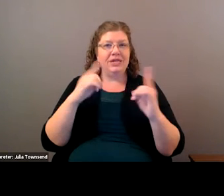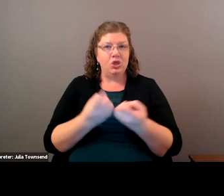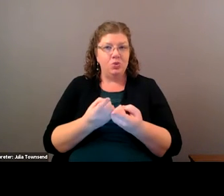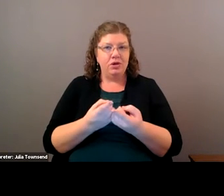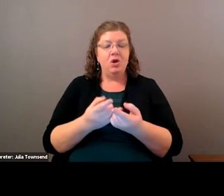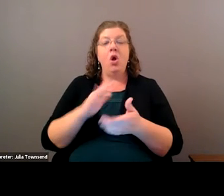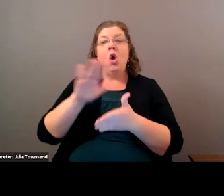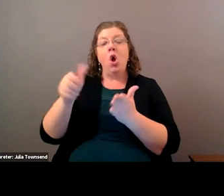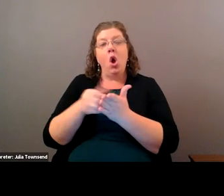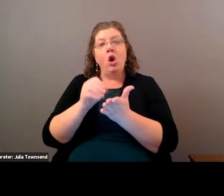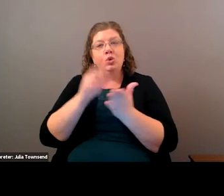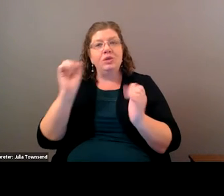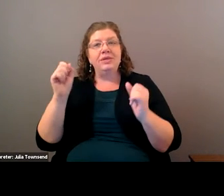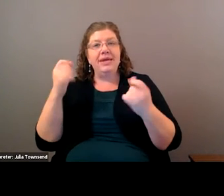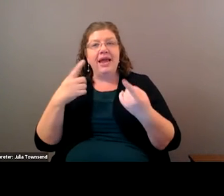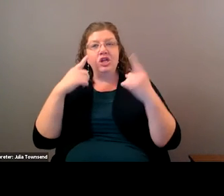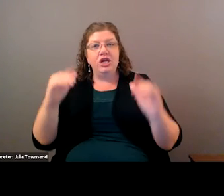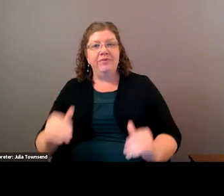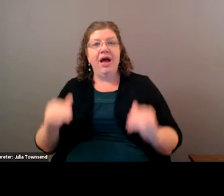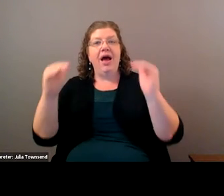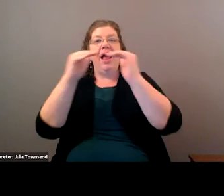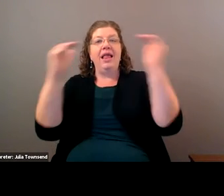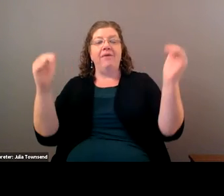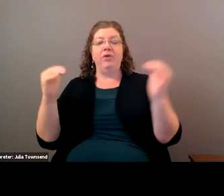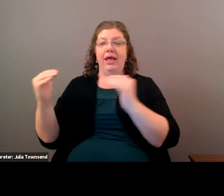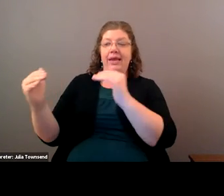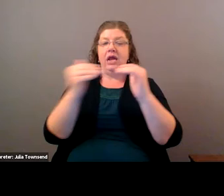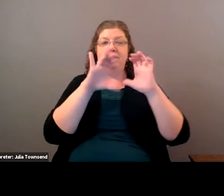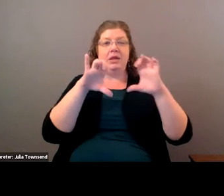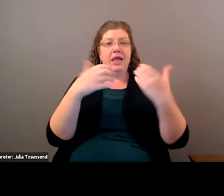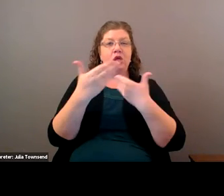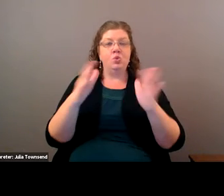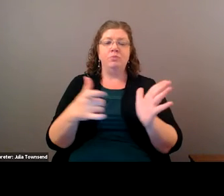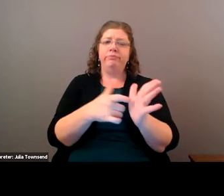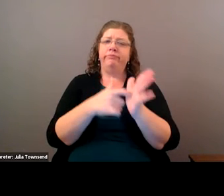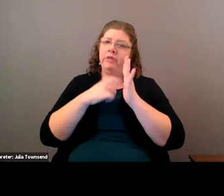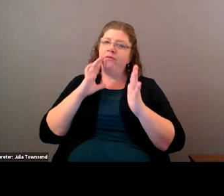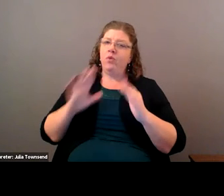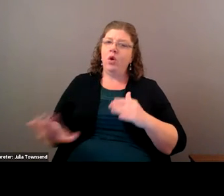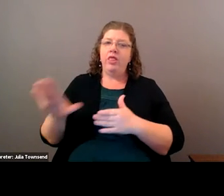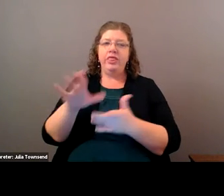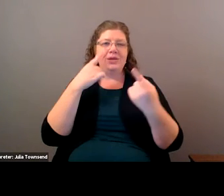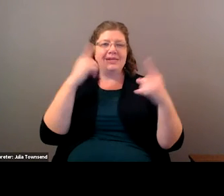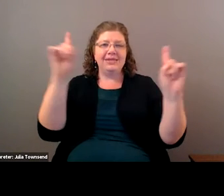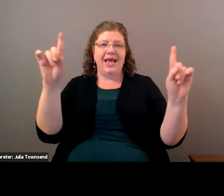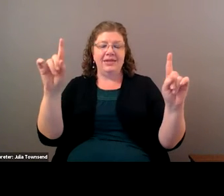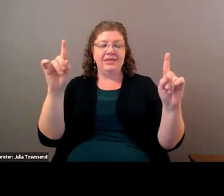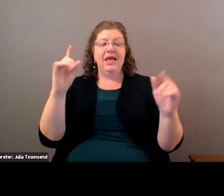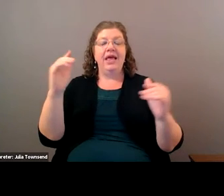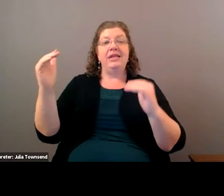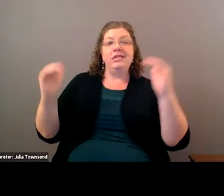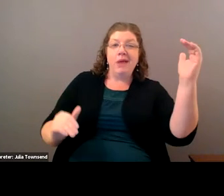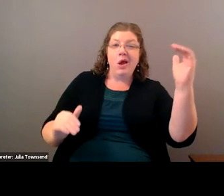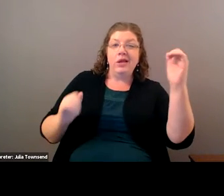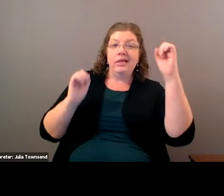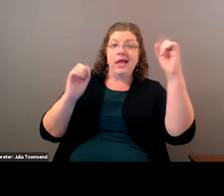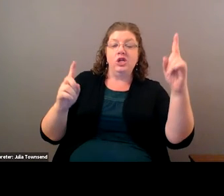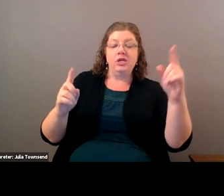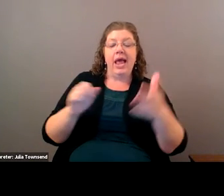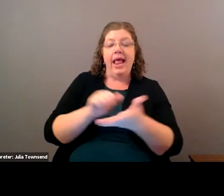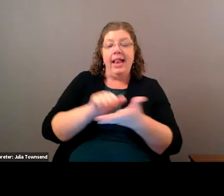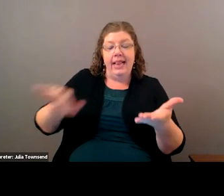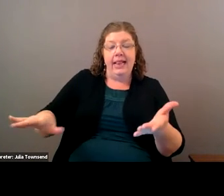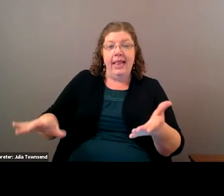capacitaciones. Todos los estudiantes pueden participar en diferentes niveles y todo esto es importante para